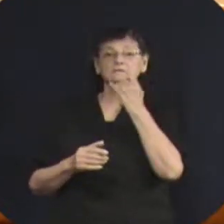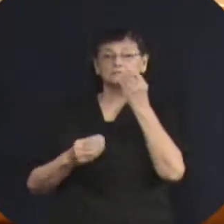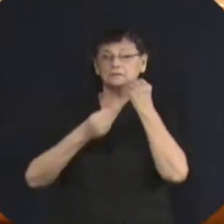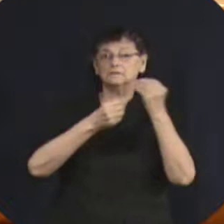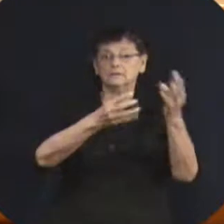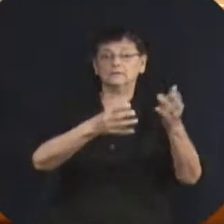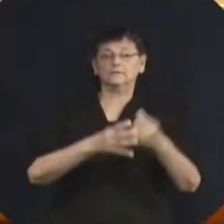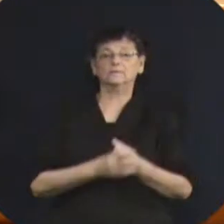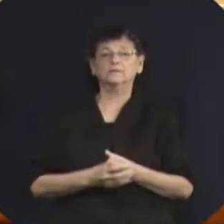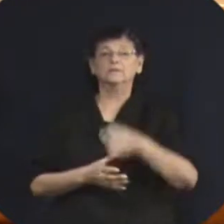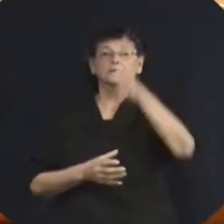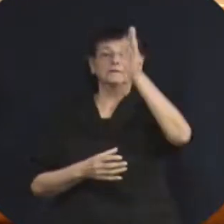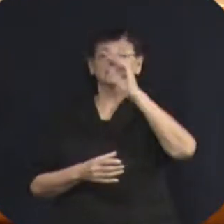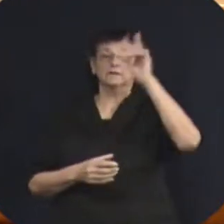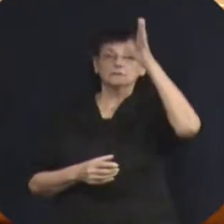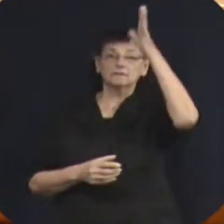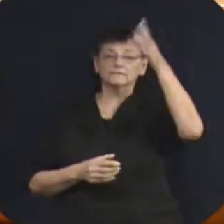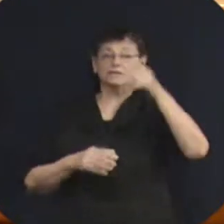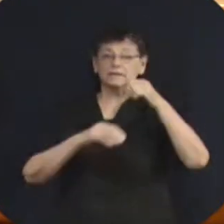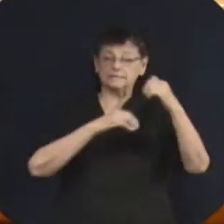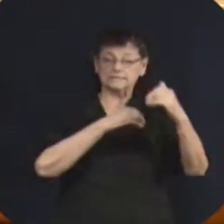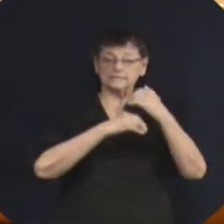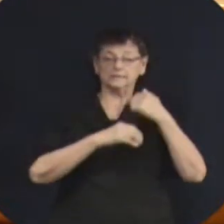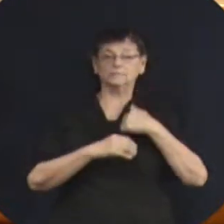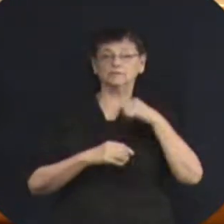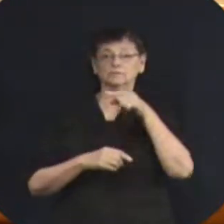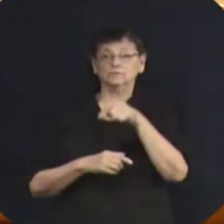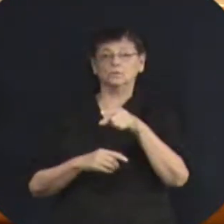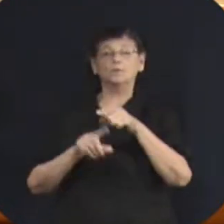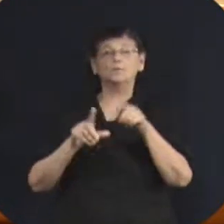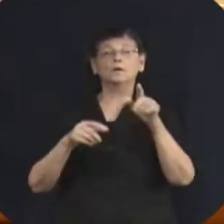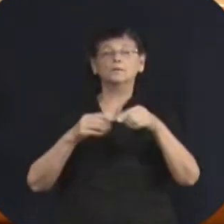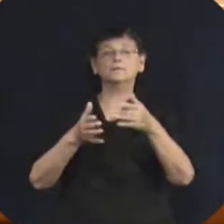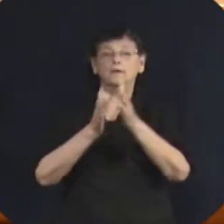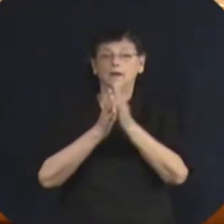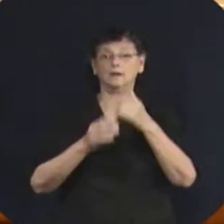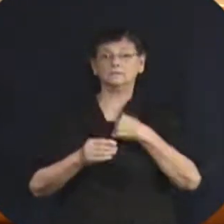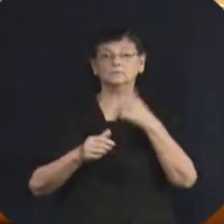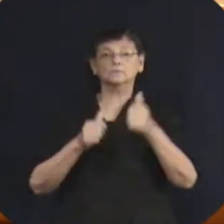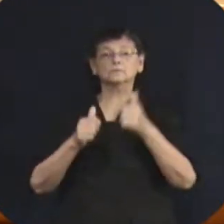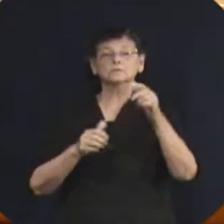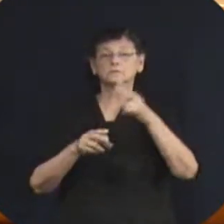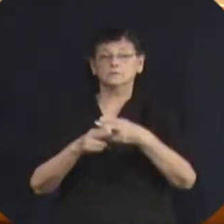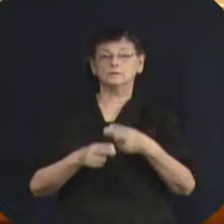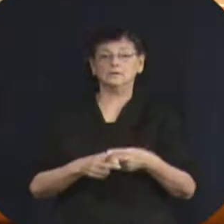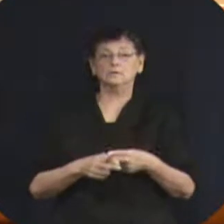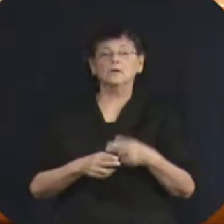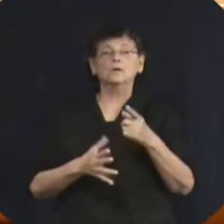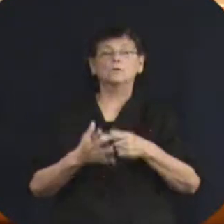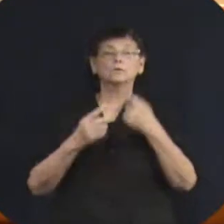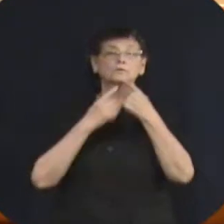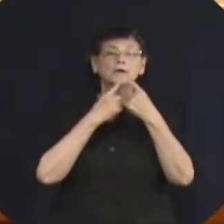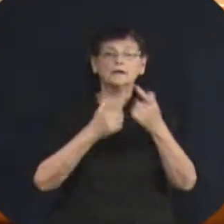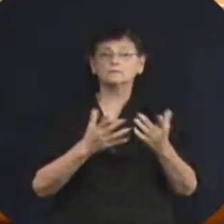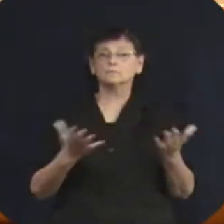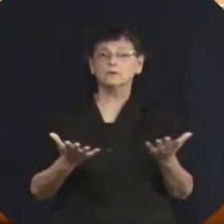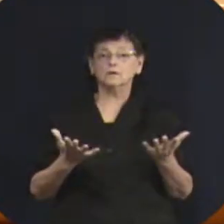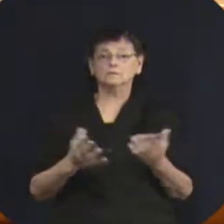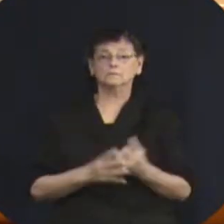diré, el Dios de sus padres me envía a ustedes, pero cuando me pregunten cuál es su nombre, ¿qué les voy a